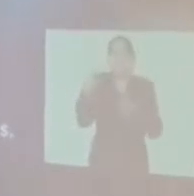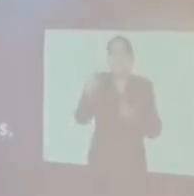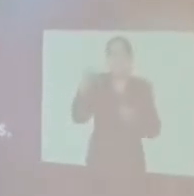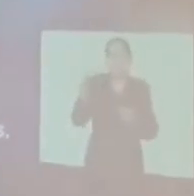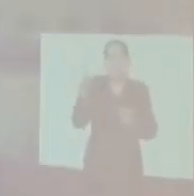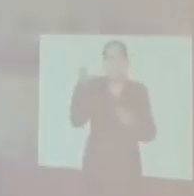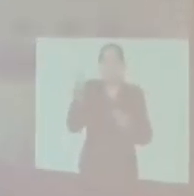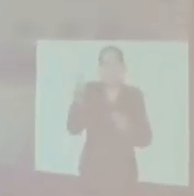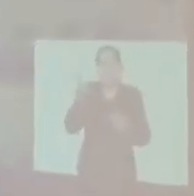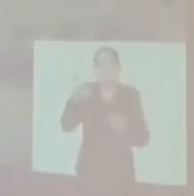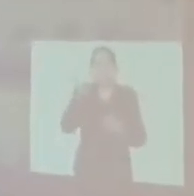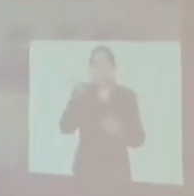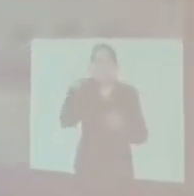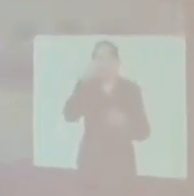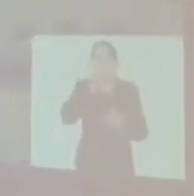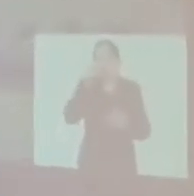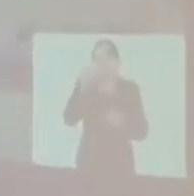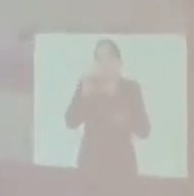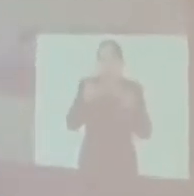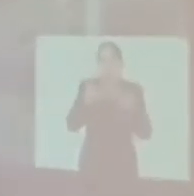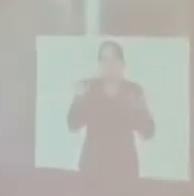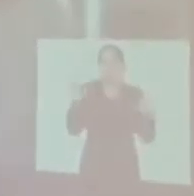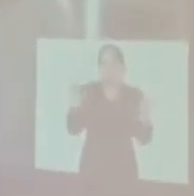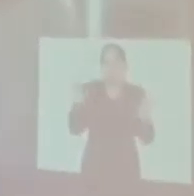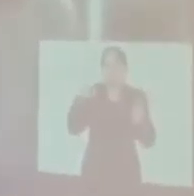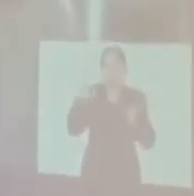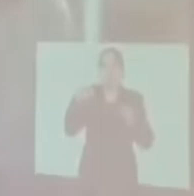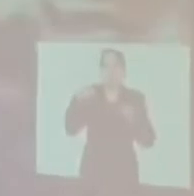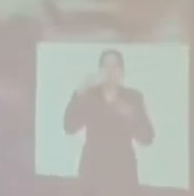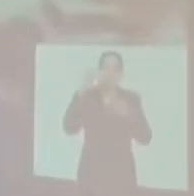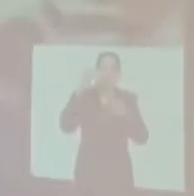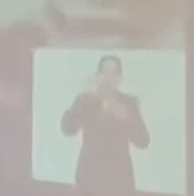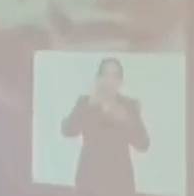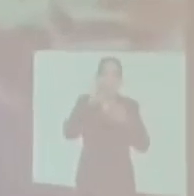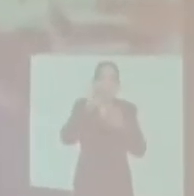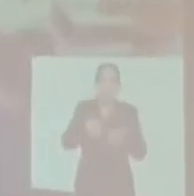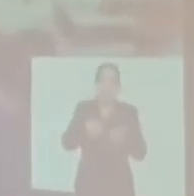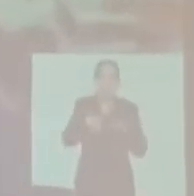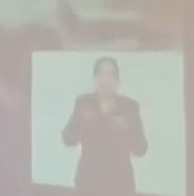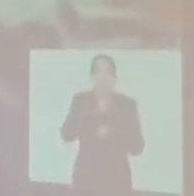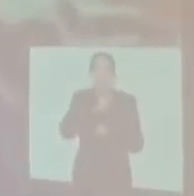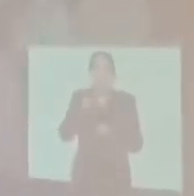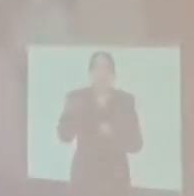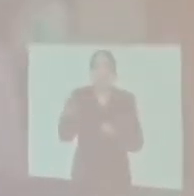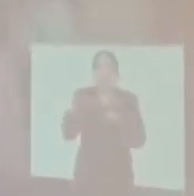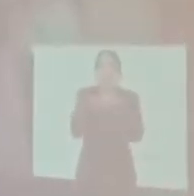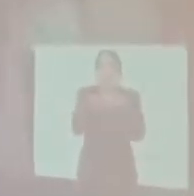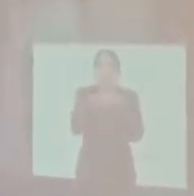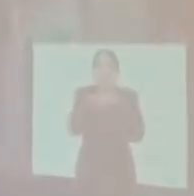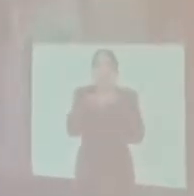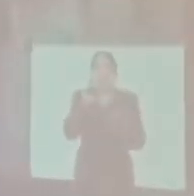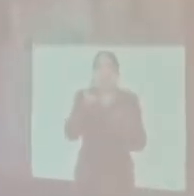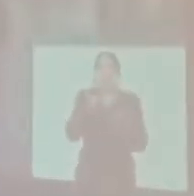las manos abiertas. Poder estudiar para poder cumplir los sueños que te La educación es un derecho, no es